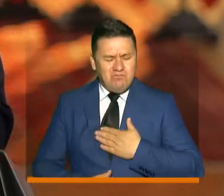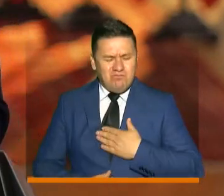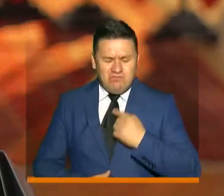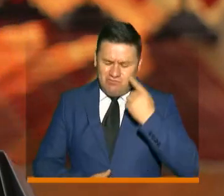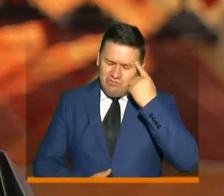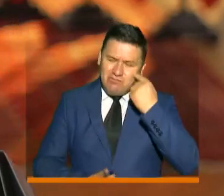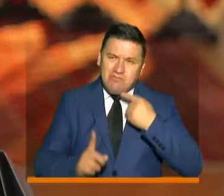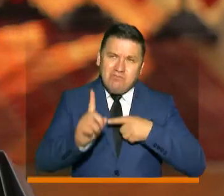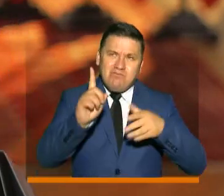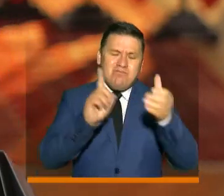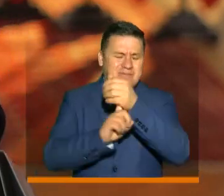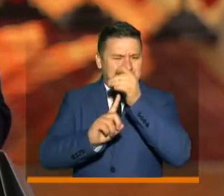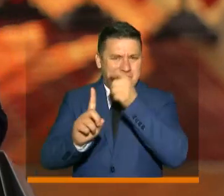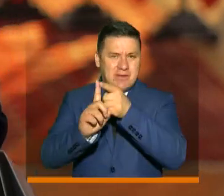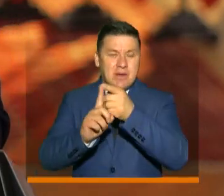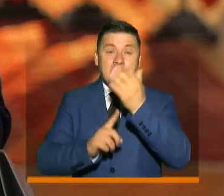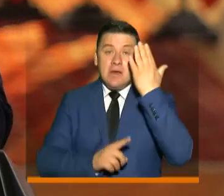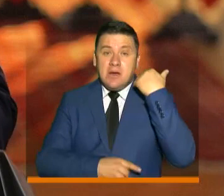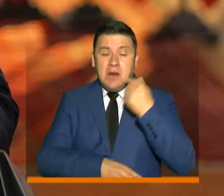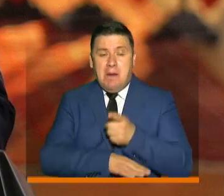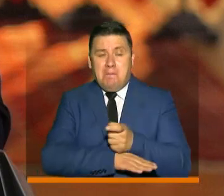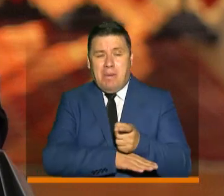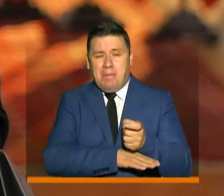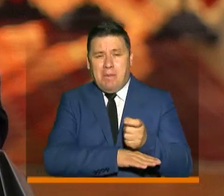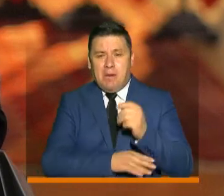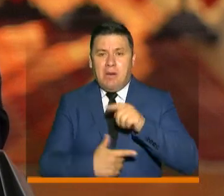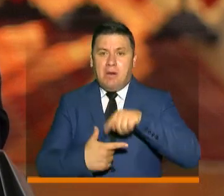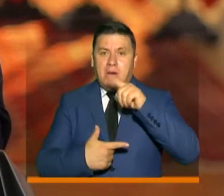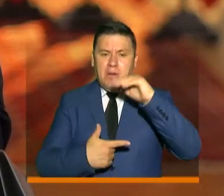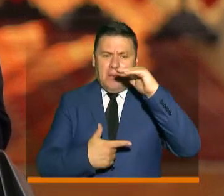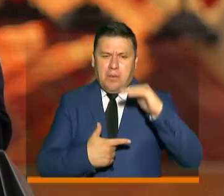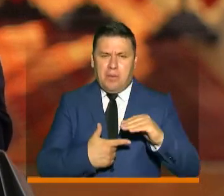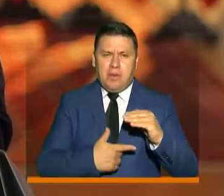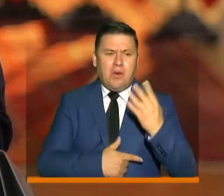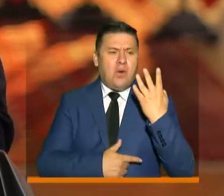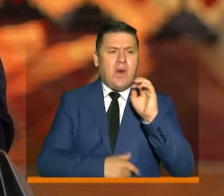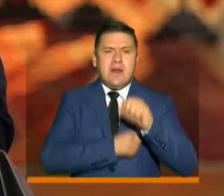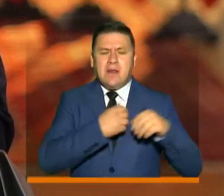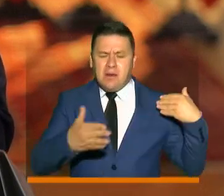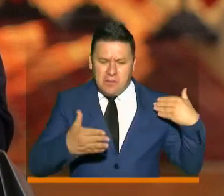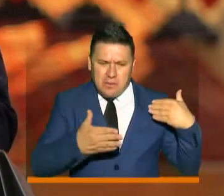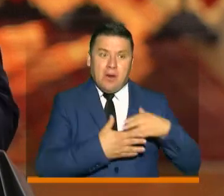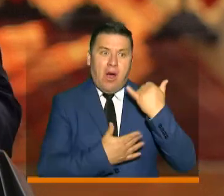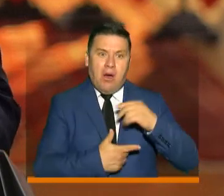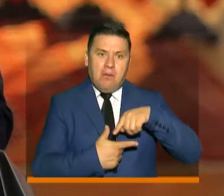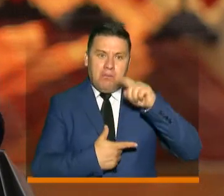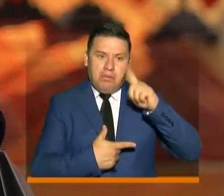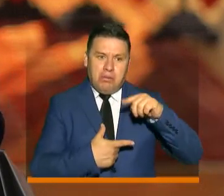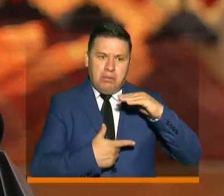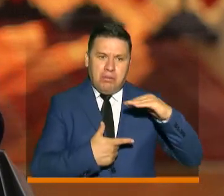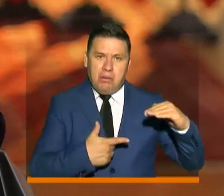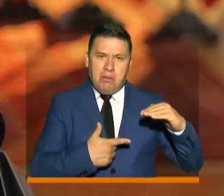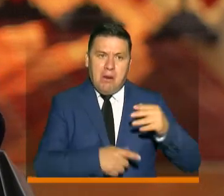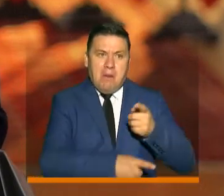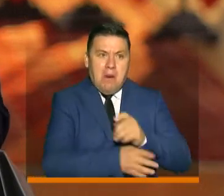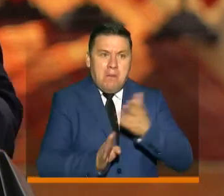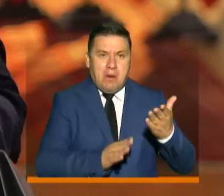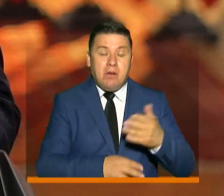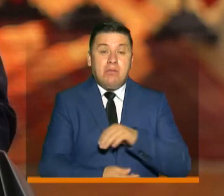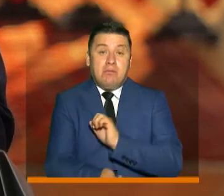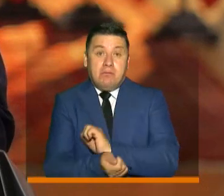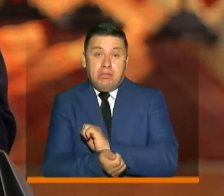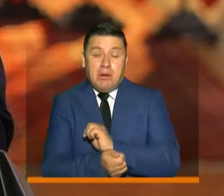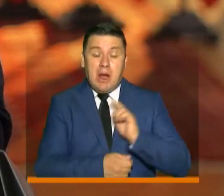hemos reducido la tasa de homicidios a una de las menores en más de 40 años y alcanzado la menor tasa de secuestros